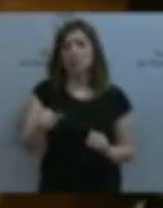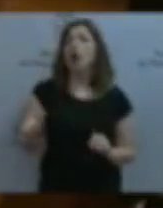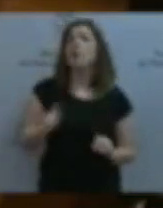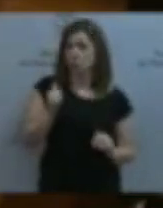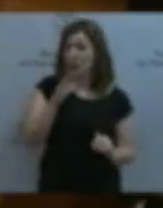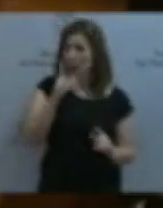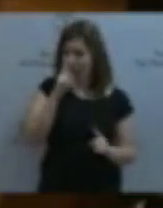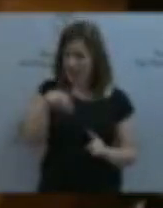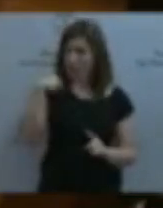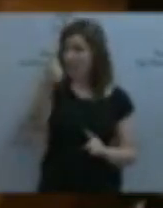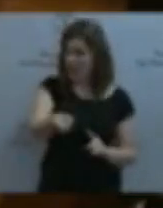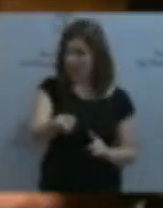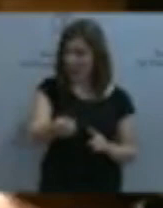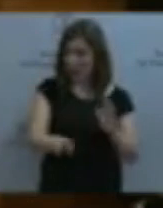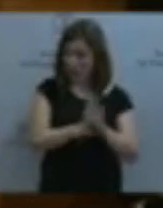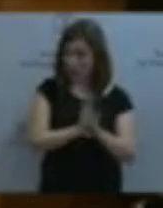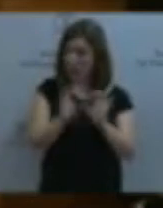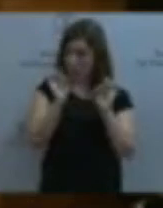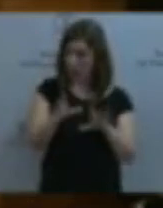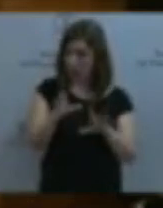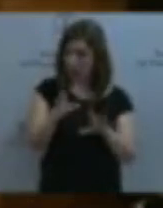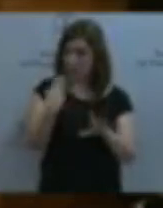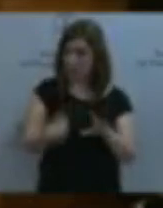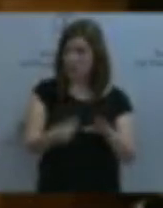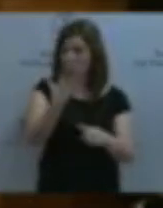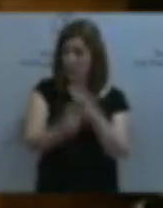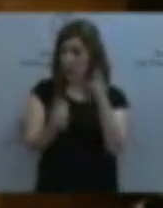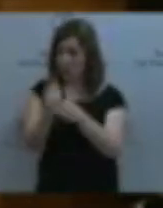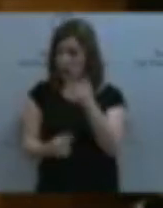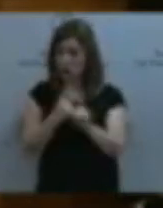el año que viene no se convierta de nuevo en un rosaurio de irregularidades con este tipo de cosas. Muchas gracias, señor consejero.